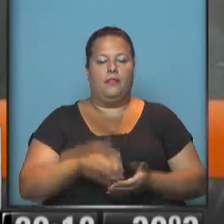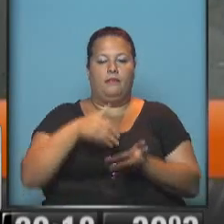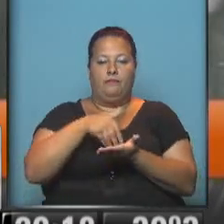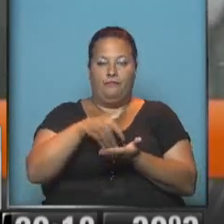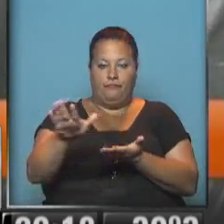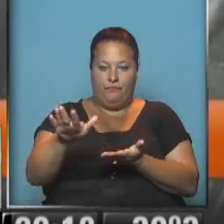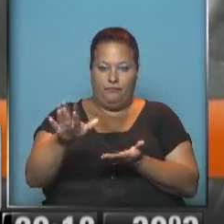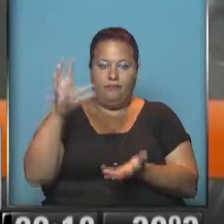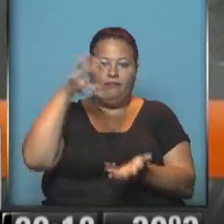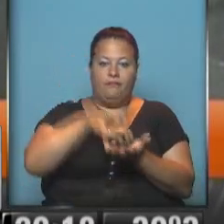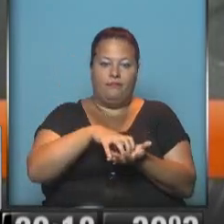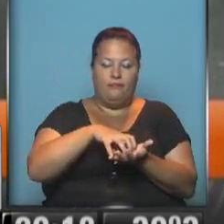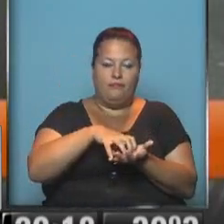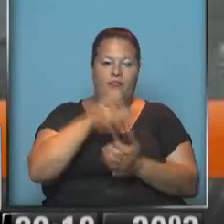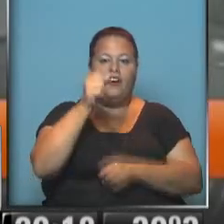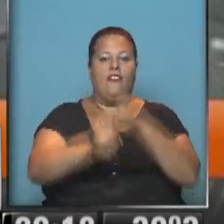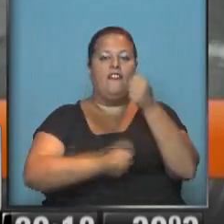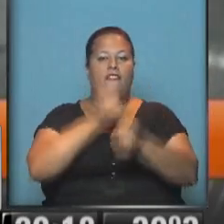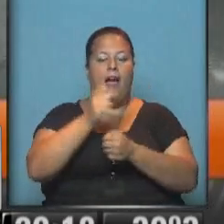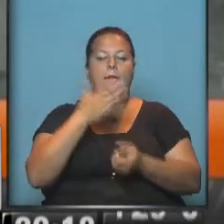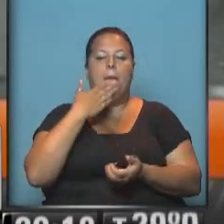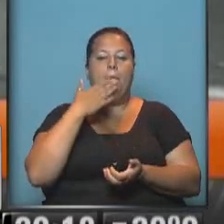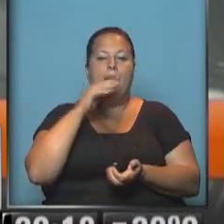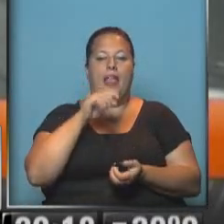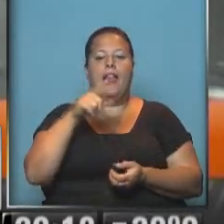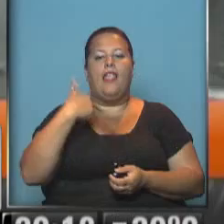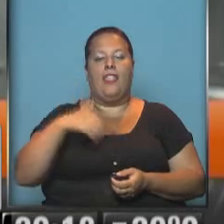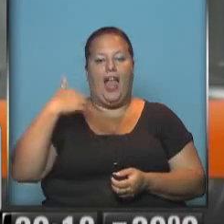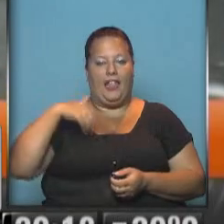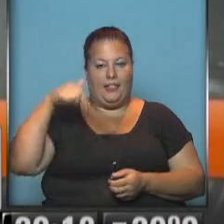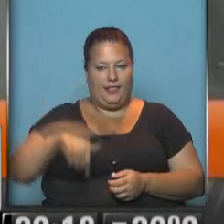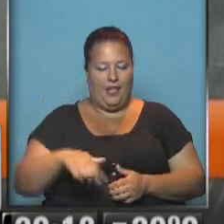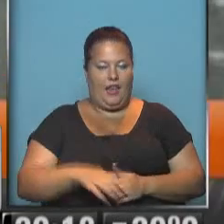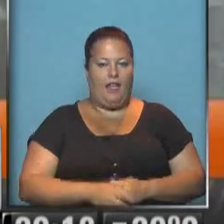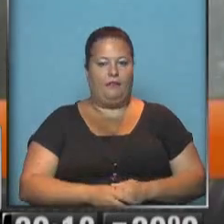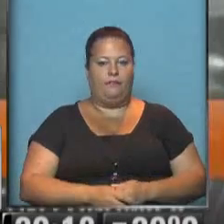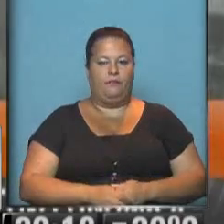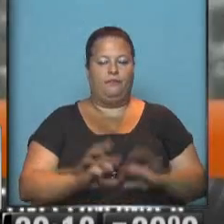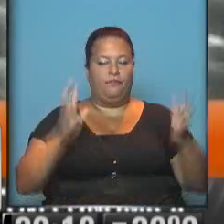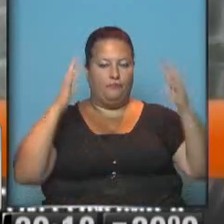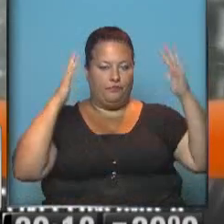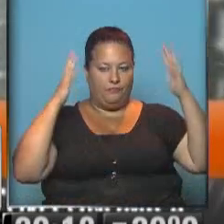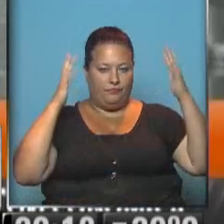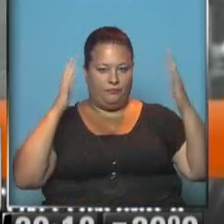radicación, la instalación de la fábrica de papel argentino.